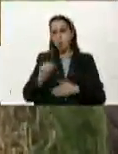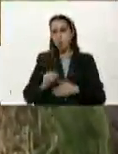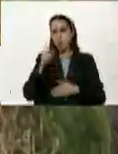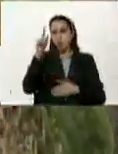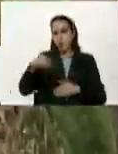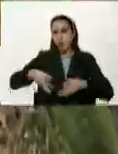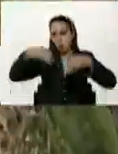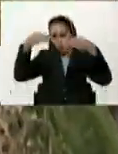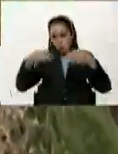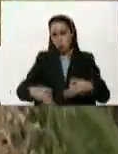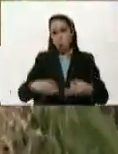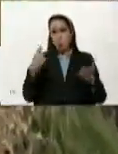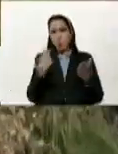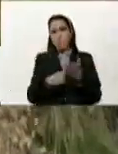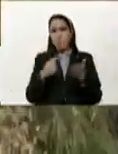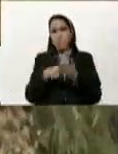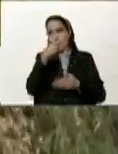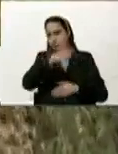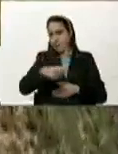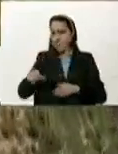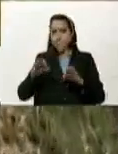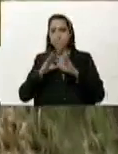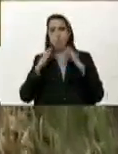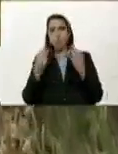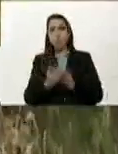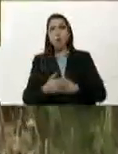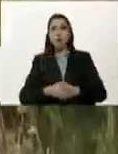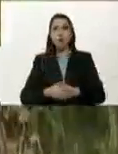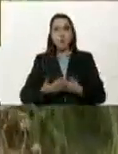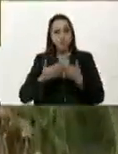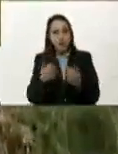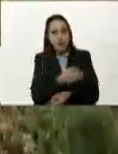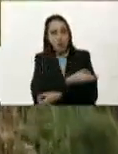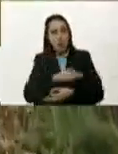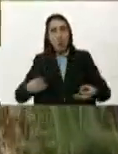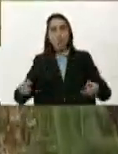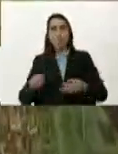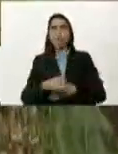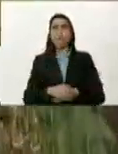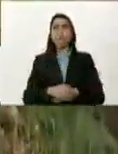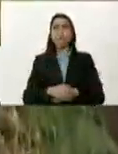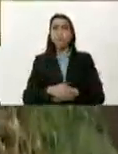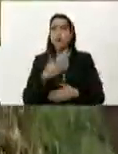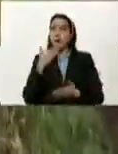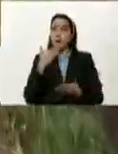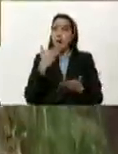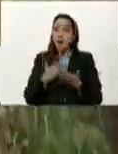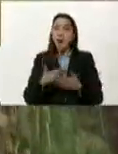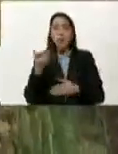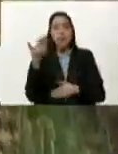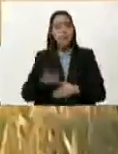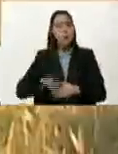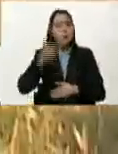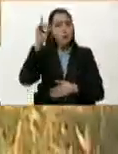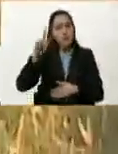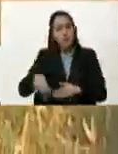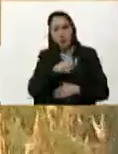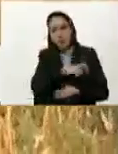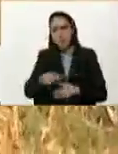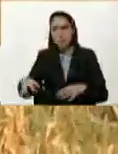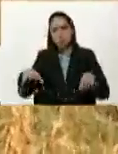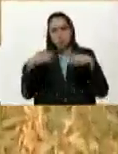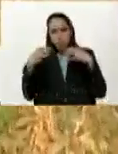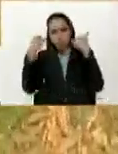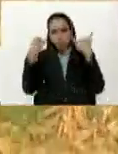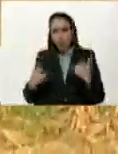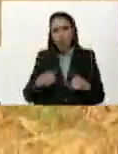precio justo a todos consumidores a la base y de buena calidad esta lista graciaspedro fíjense algo importante y todos los que nos están observando